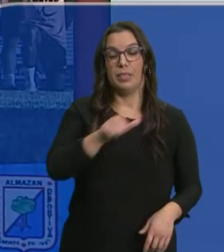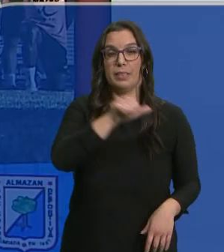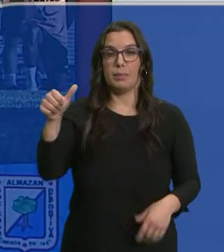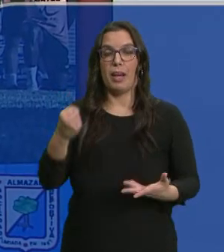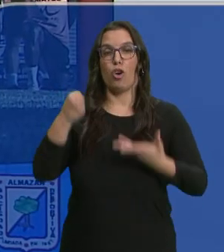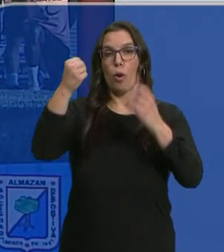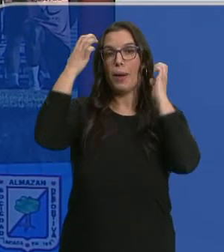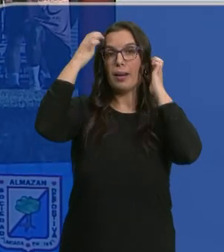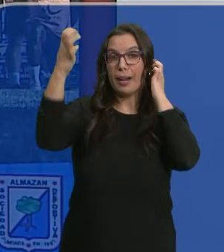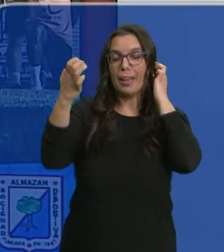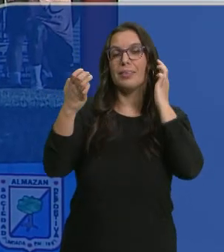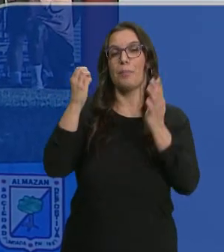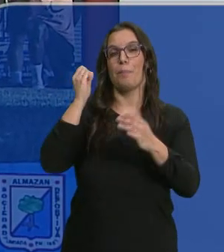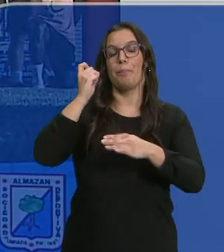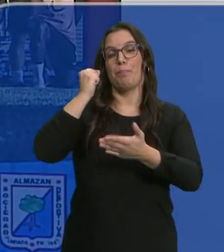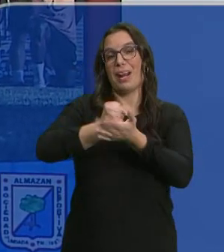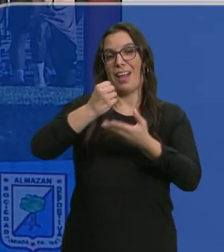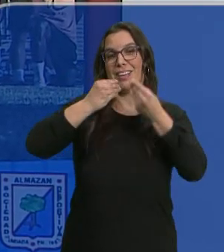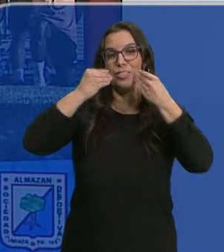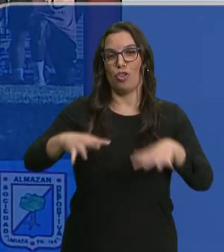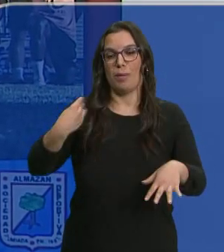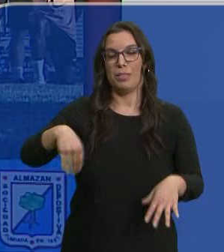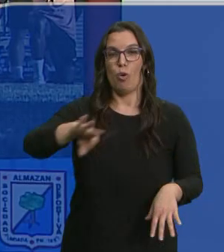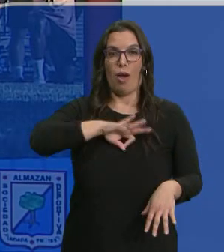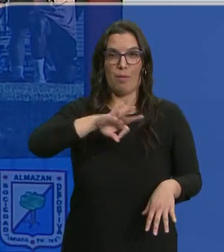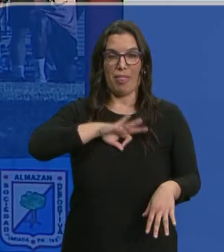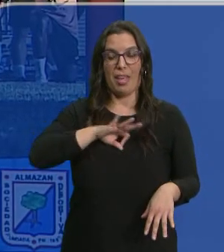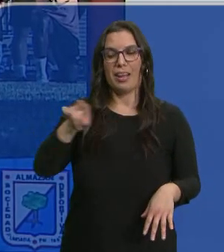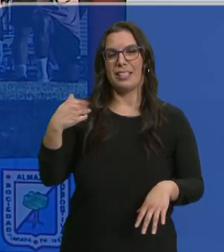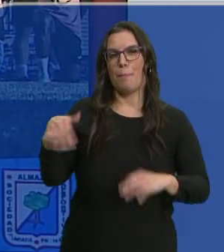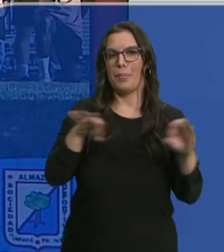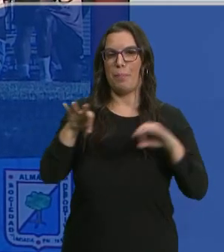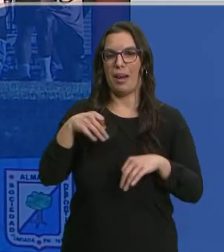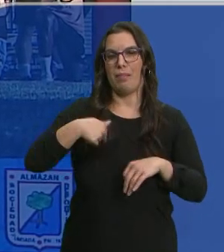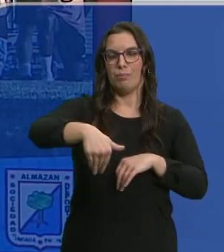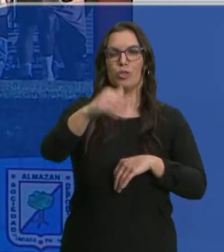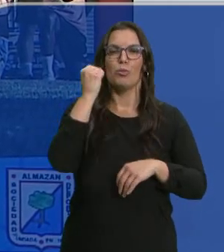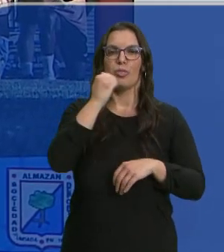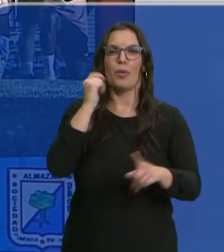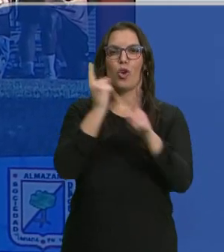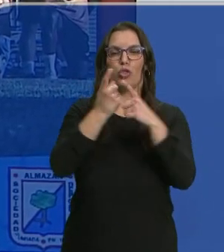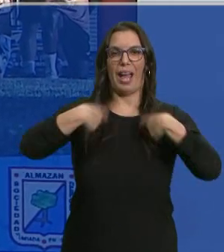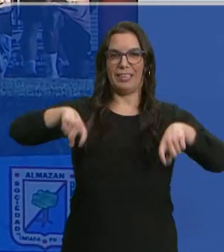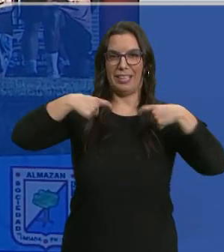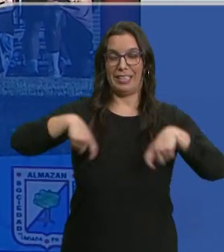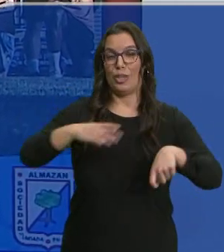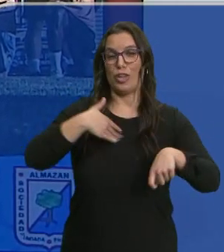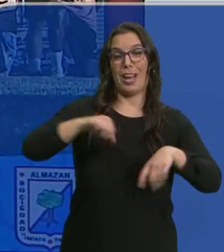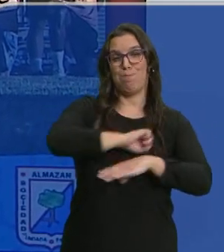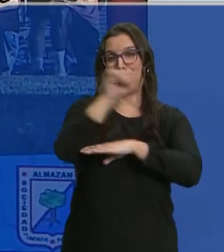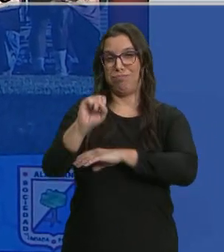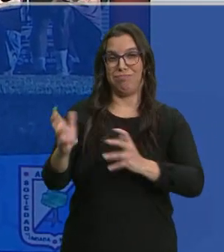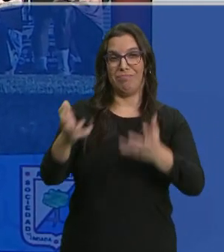Semana de Copa del Rey, semana para la historia del Almazán. El conjunto aznamantino ya prepara el partido del sábado ante el Atlético de Madrid buscando una victoria épica de la